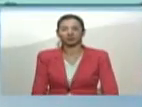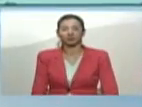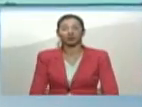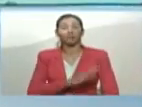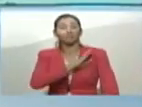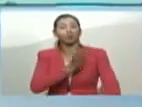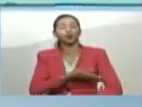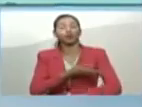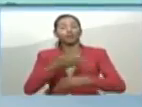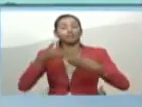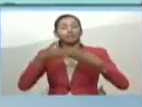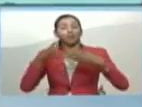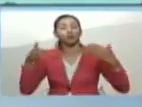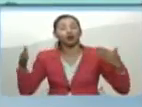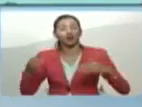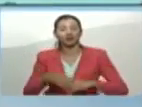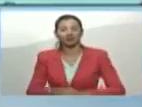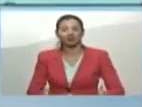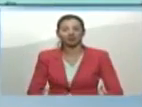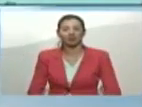popular.